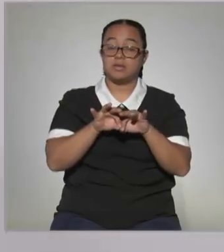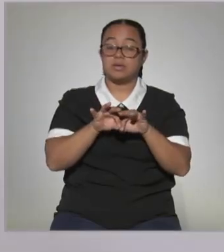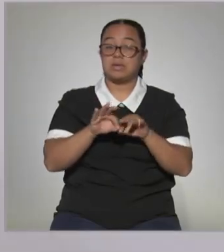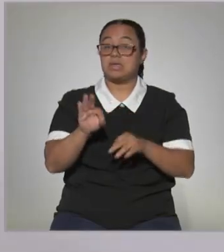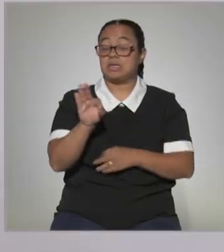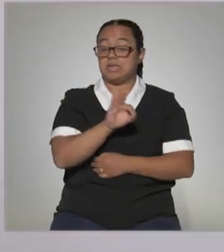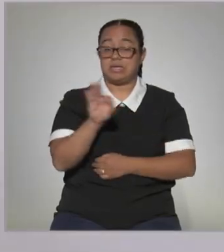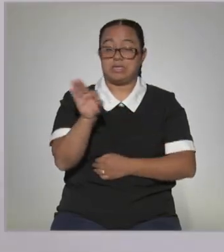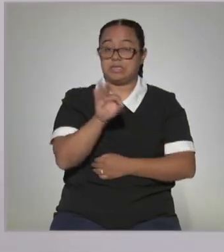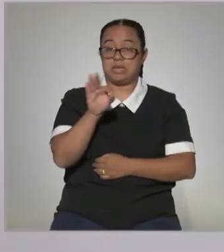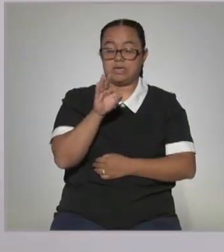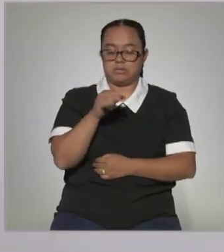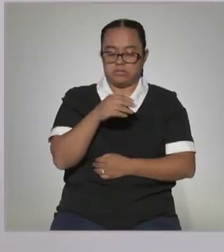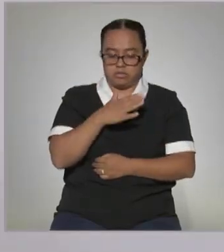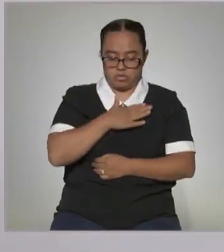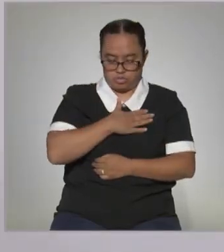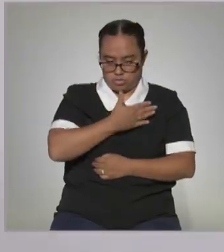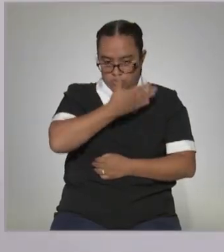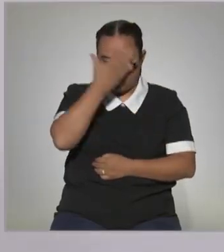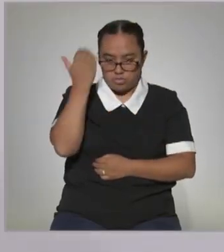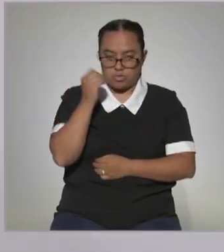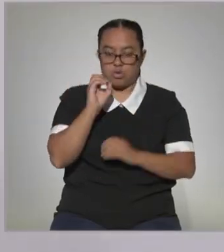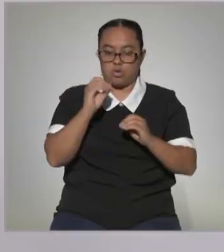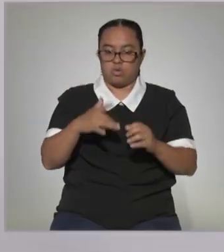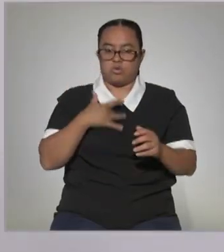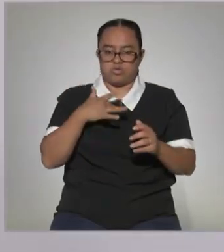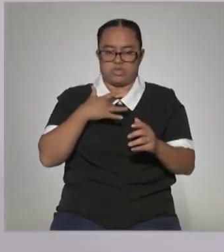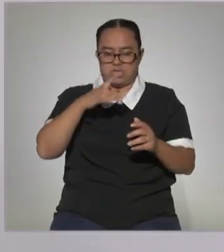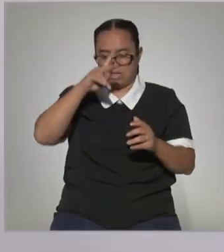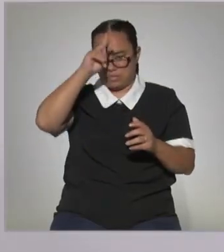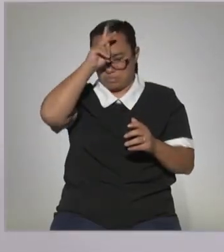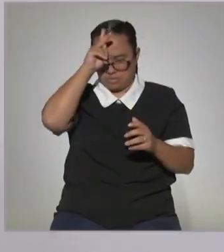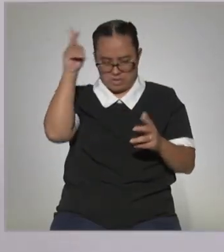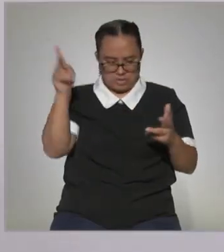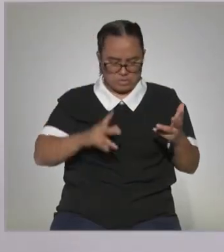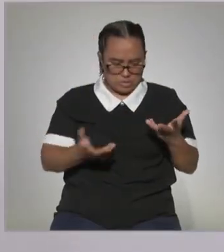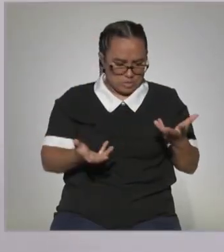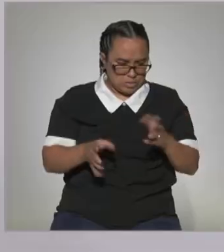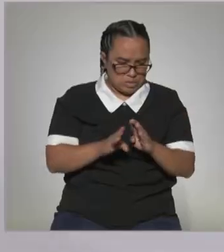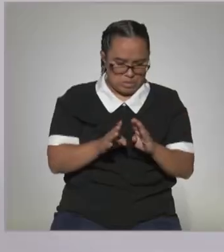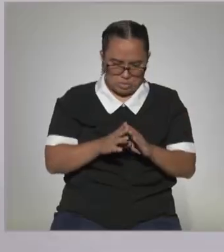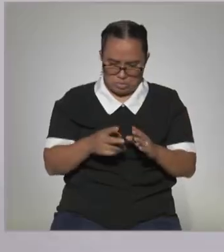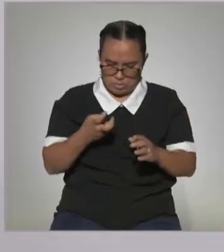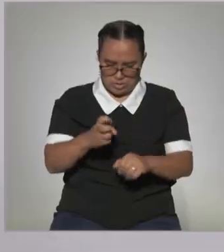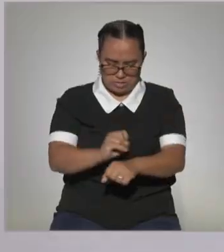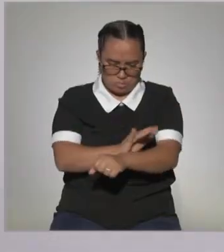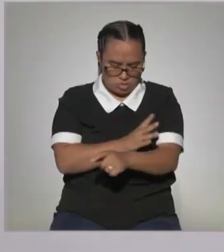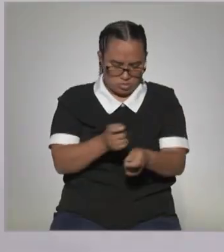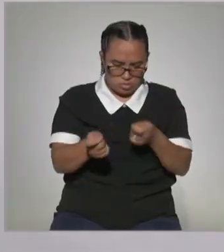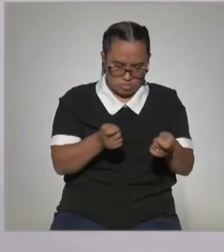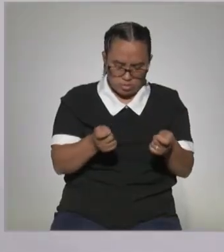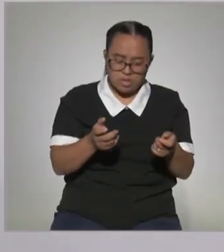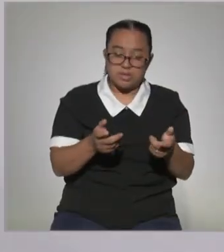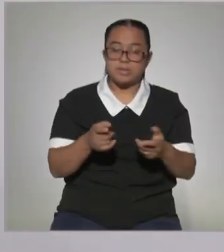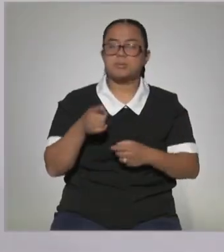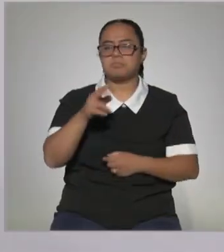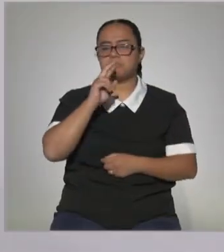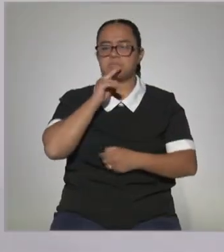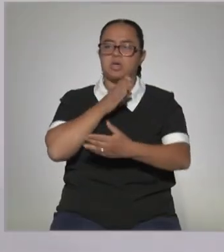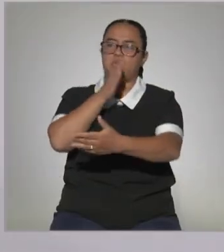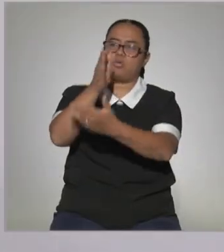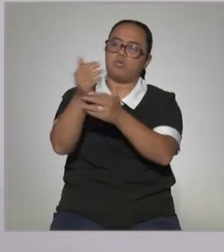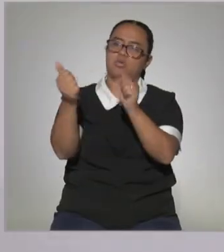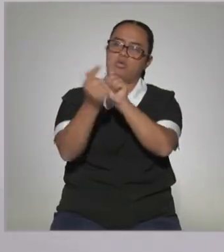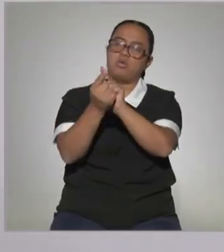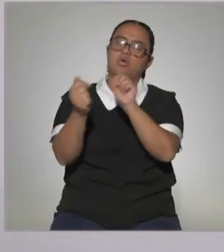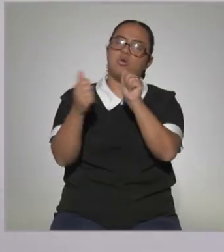algún momento ya no sabemos o nos sentimos rebasados por cómo controlar nuestras emociones, pues vale la pena acudir con un